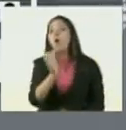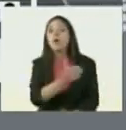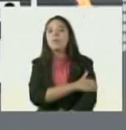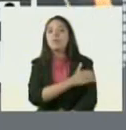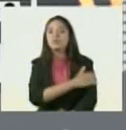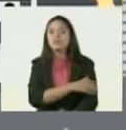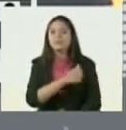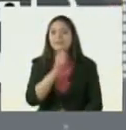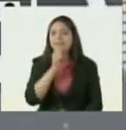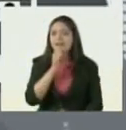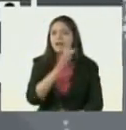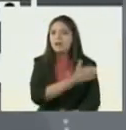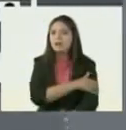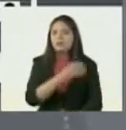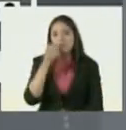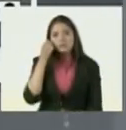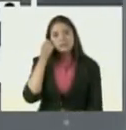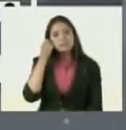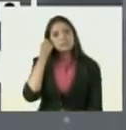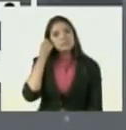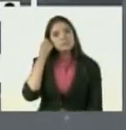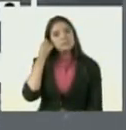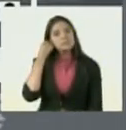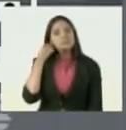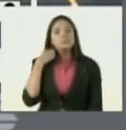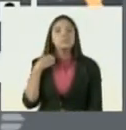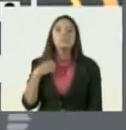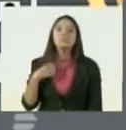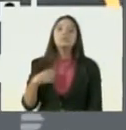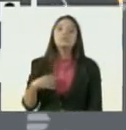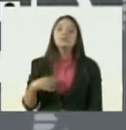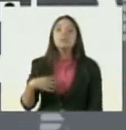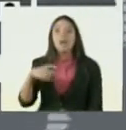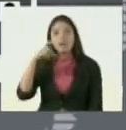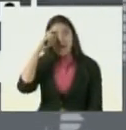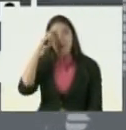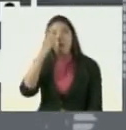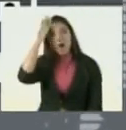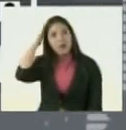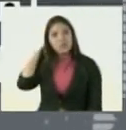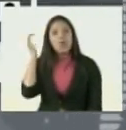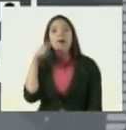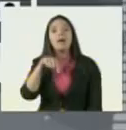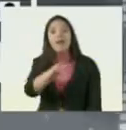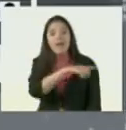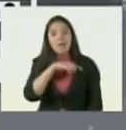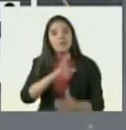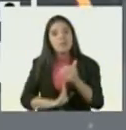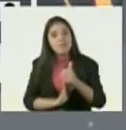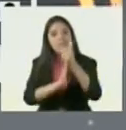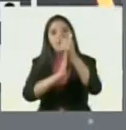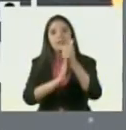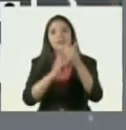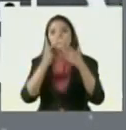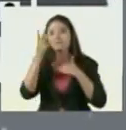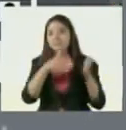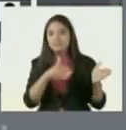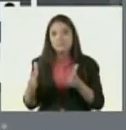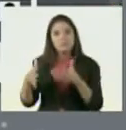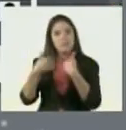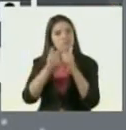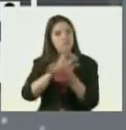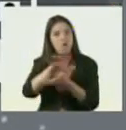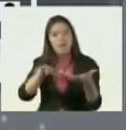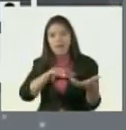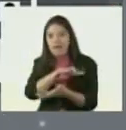es la derecha? La derecha es Julio Borges, Ramos Alud. Ellos son los que dirigen la quema, la